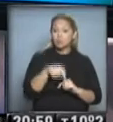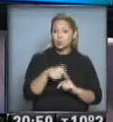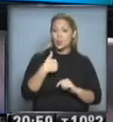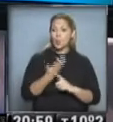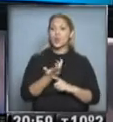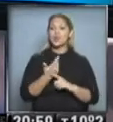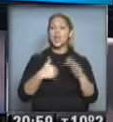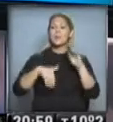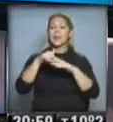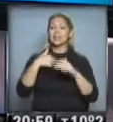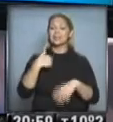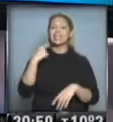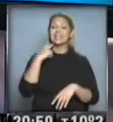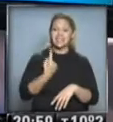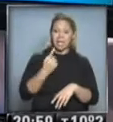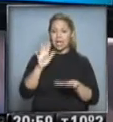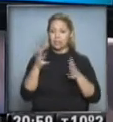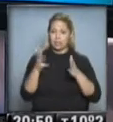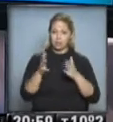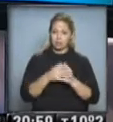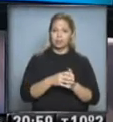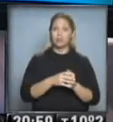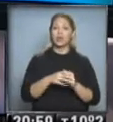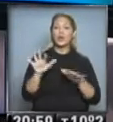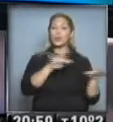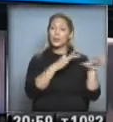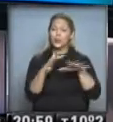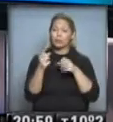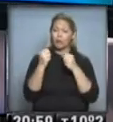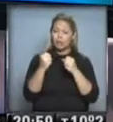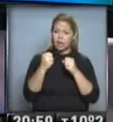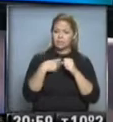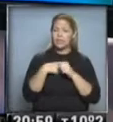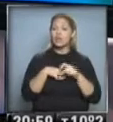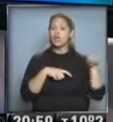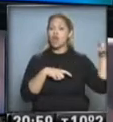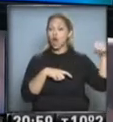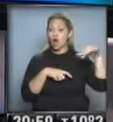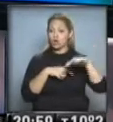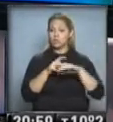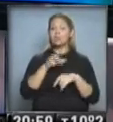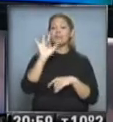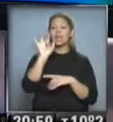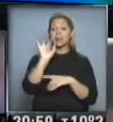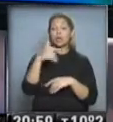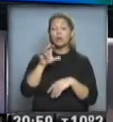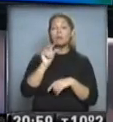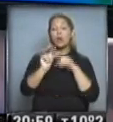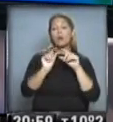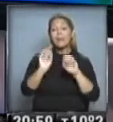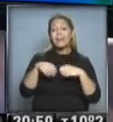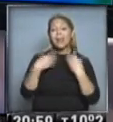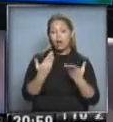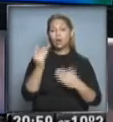áreas urbanas y una temperatura máxima que rondará los 13 grados sol viento soplara intenso del sector noreste el día miércoles si bien mejoran las